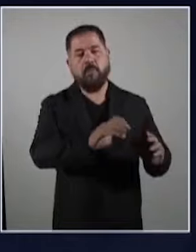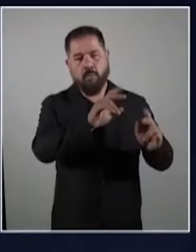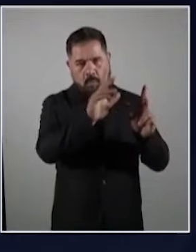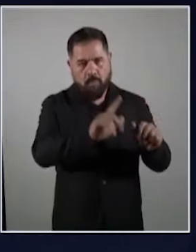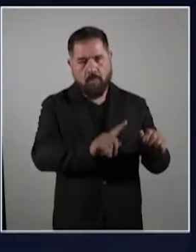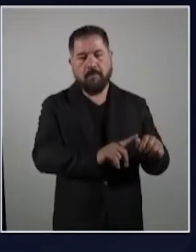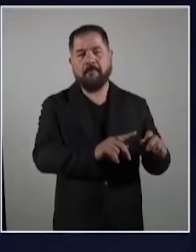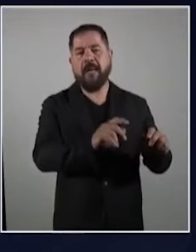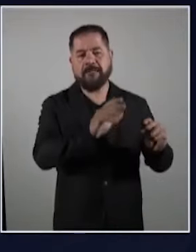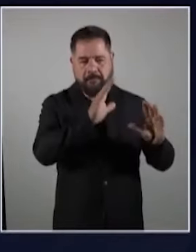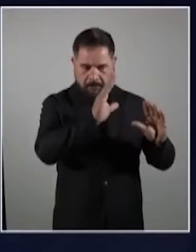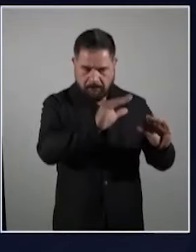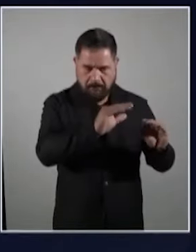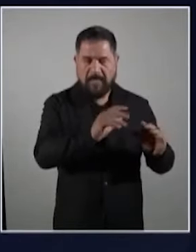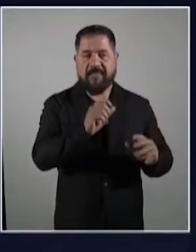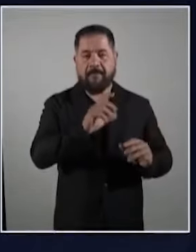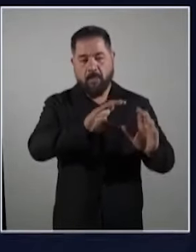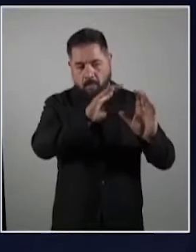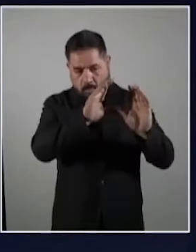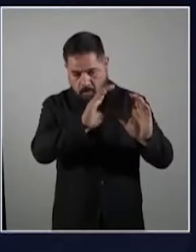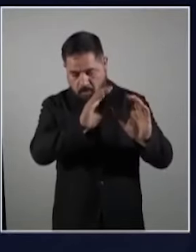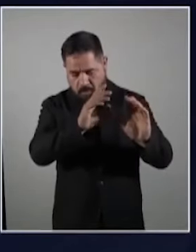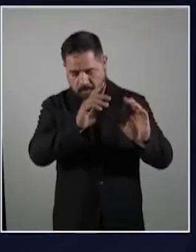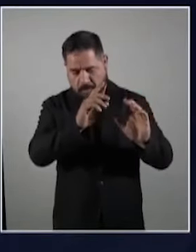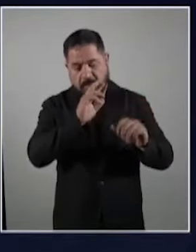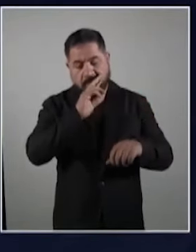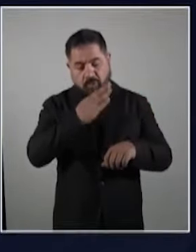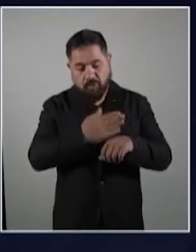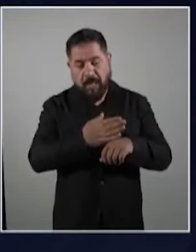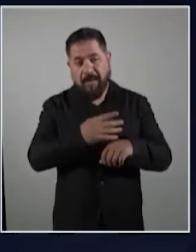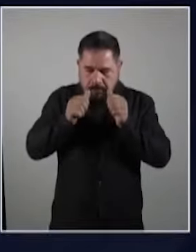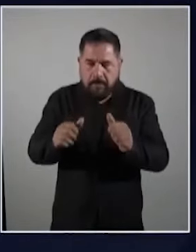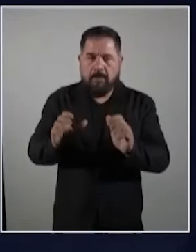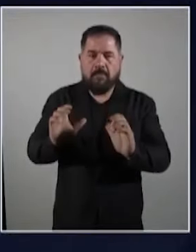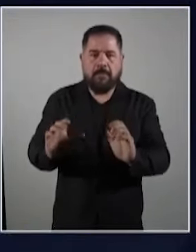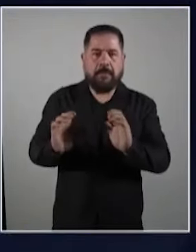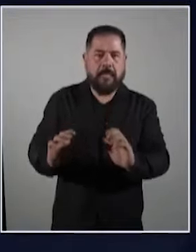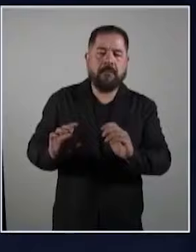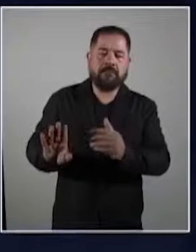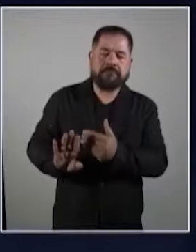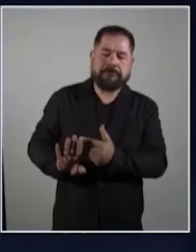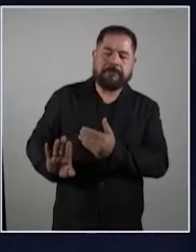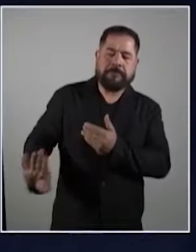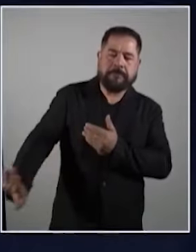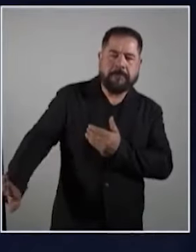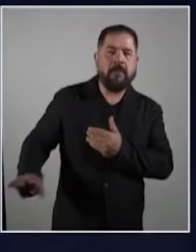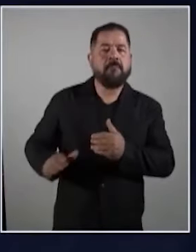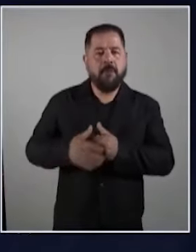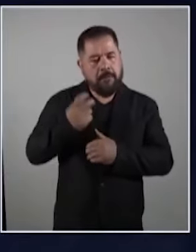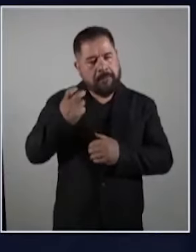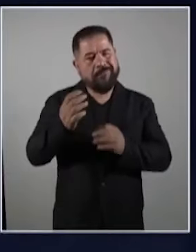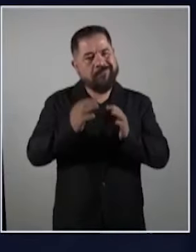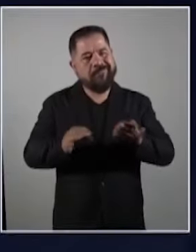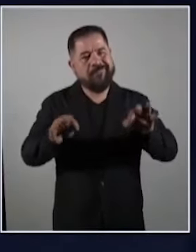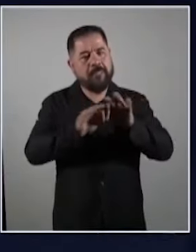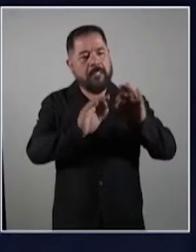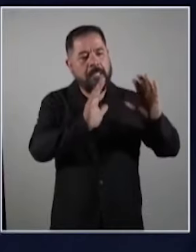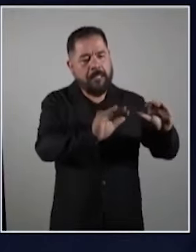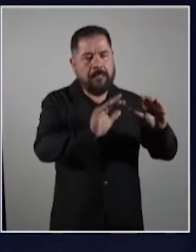también una cultura responsable en la actividad o en el ejercicio de la vida por ello la educación la formación la